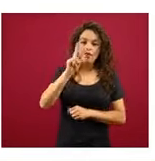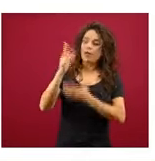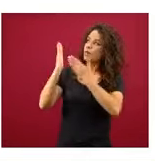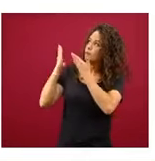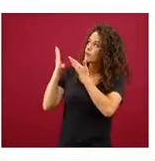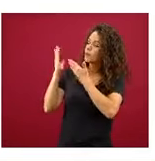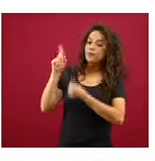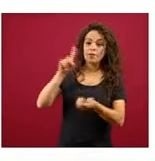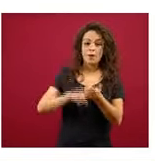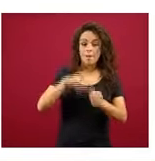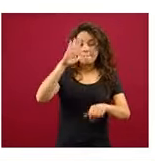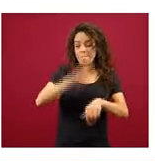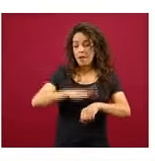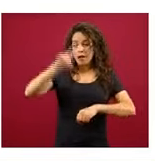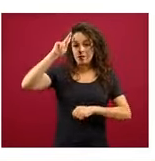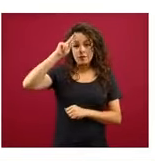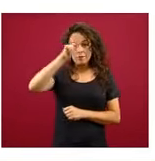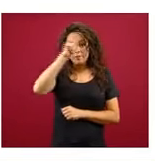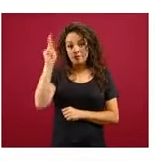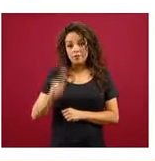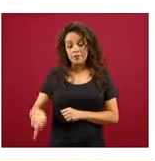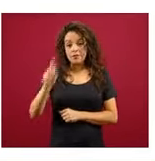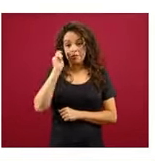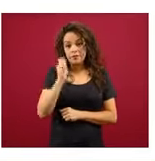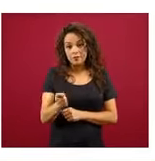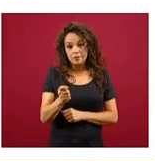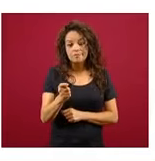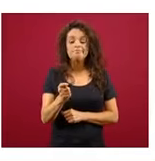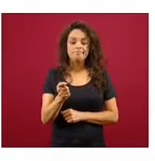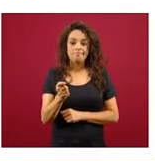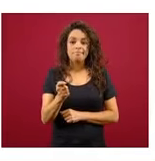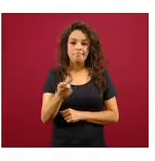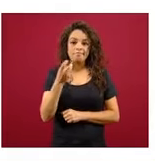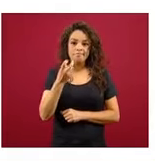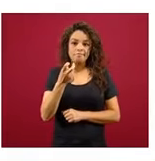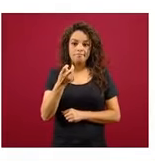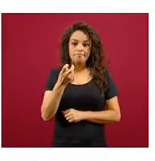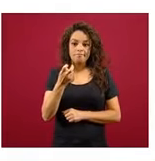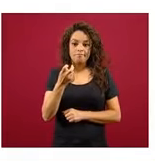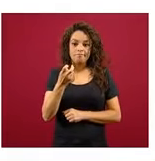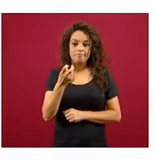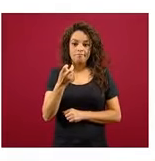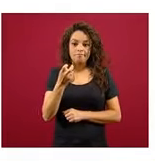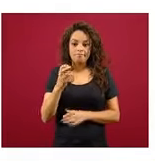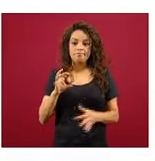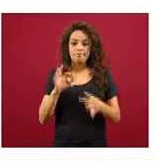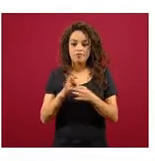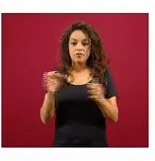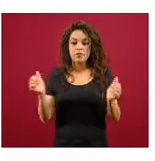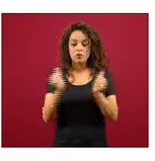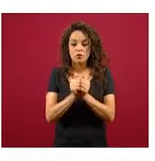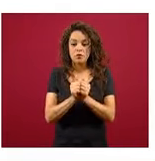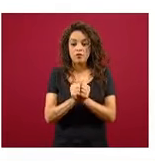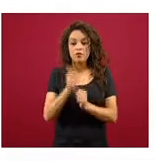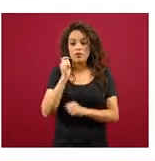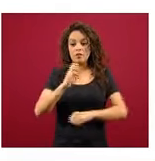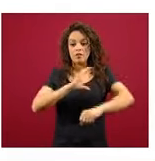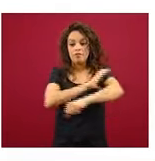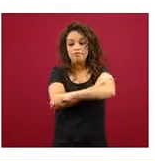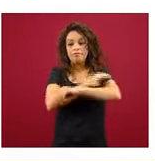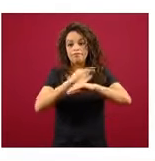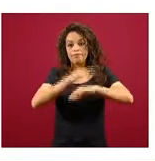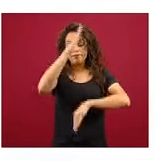peor desenlace de la enfermedad, vemos cómo también la hipertensión y la diabetes tienen una